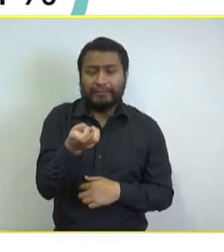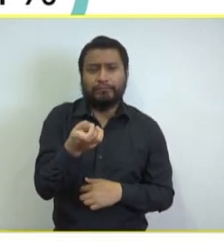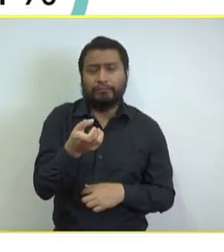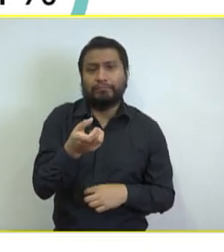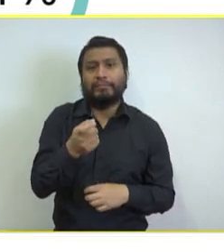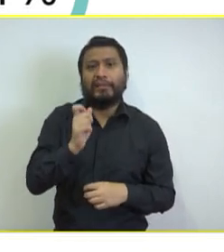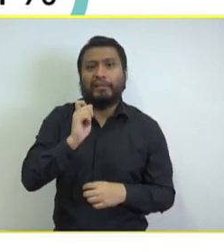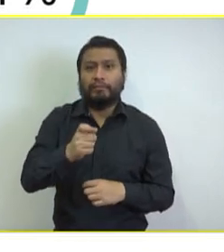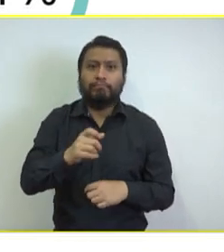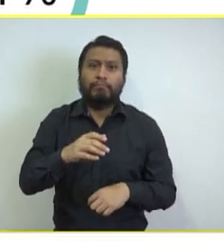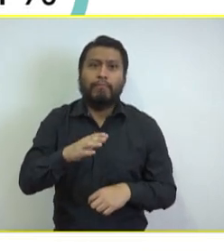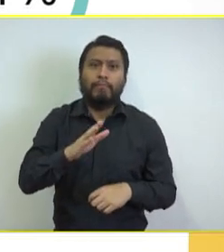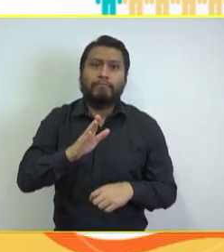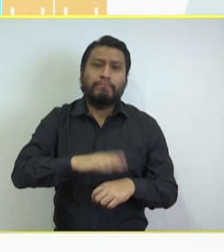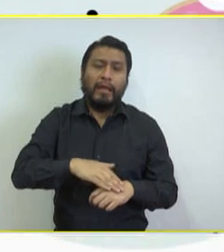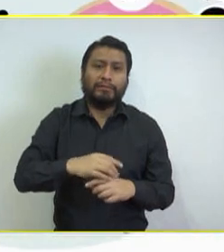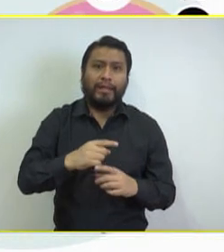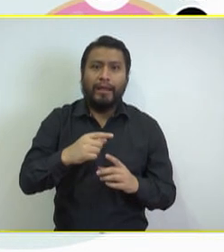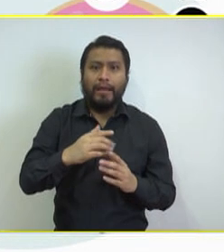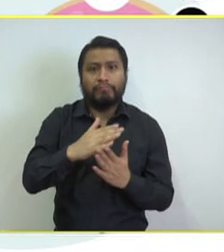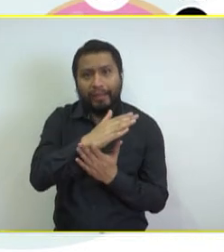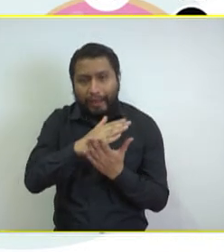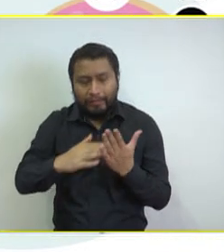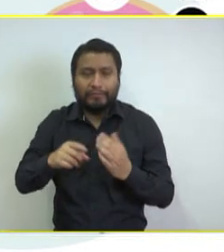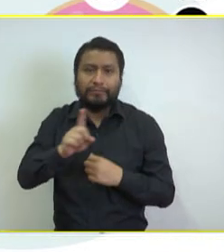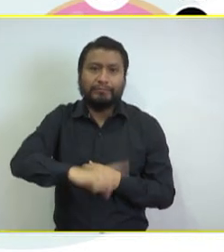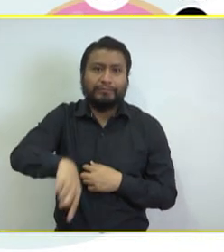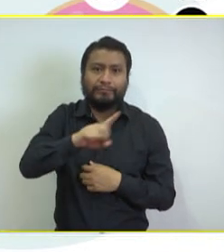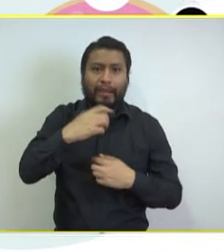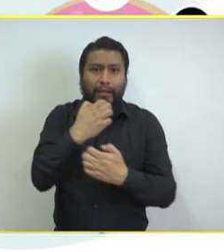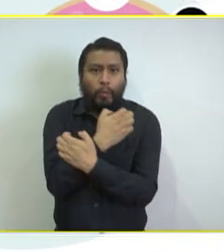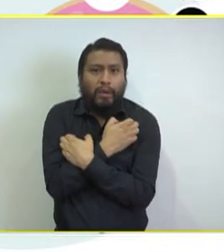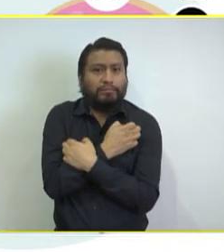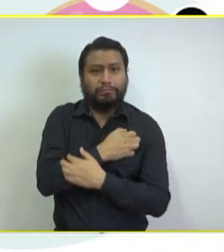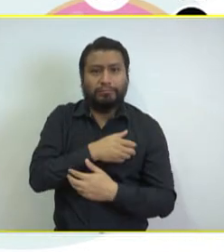de la mitad que no han tenido acceso a la educación.